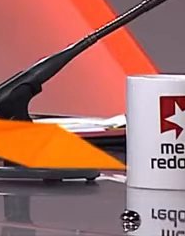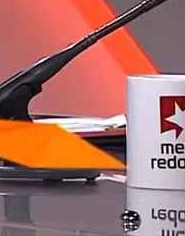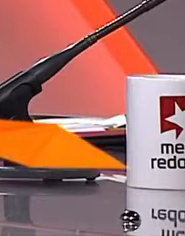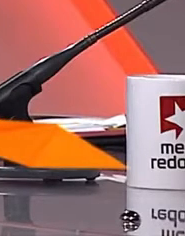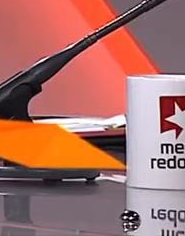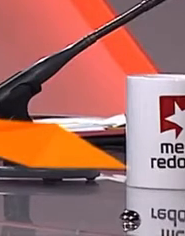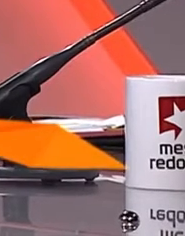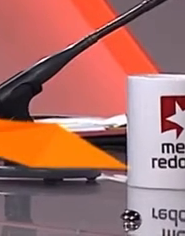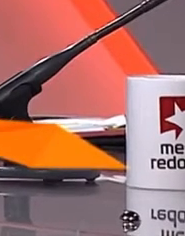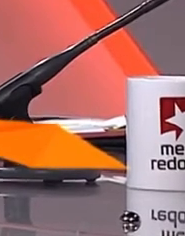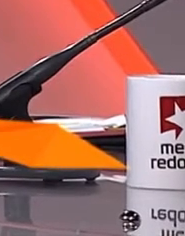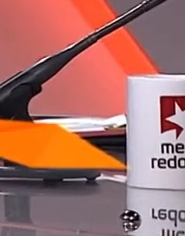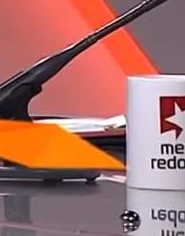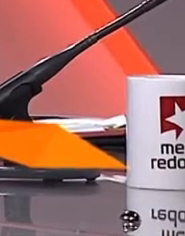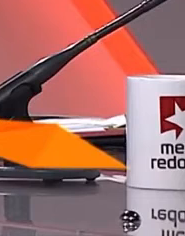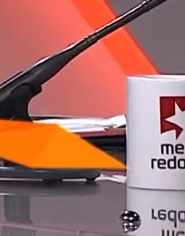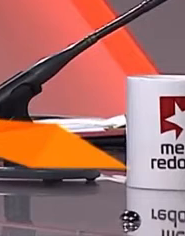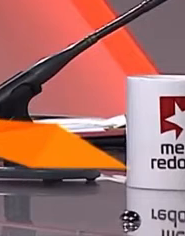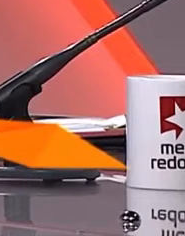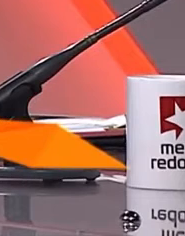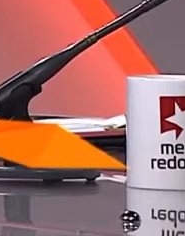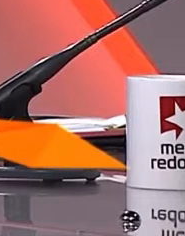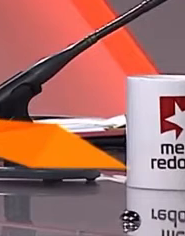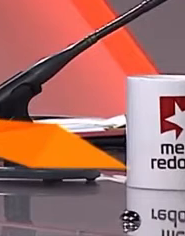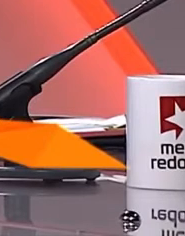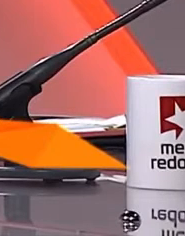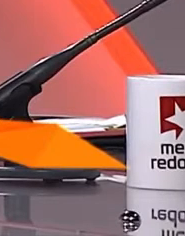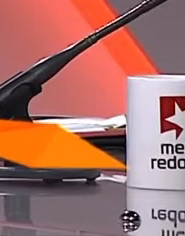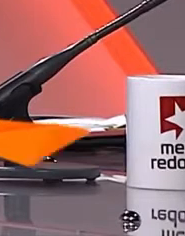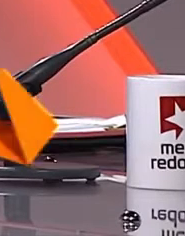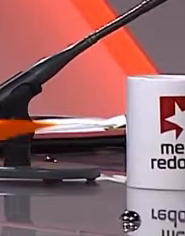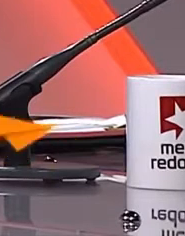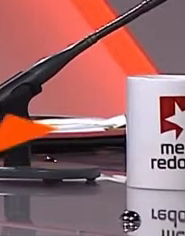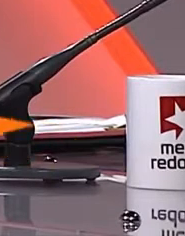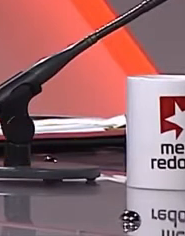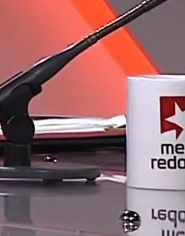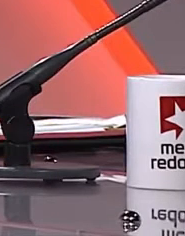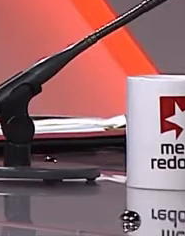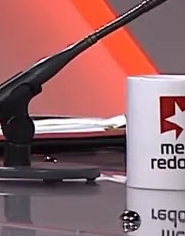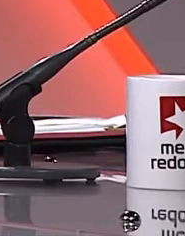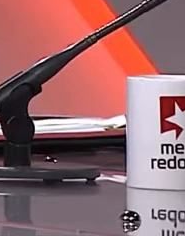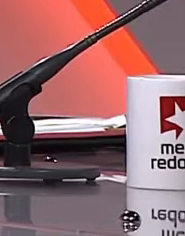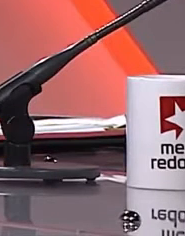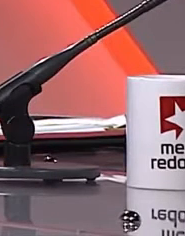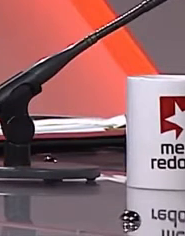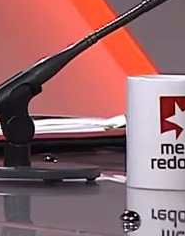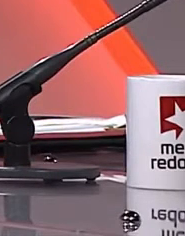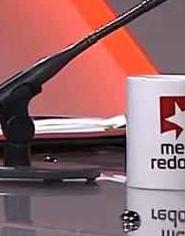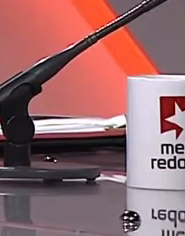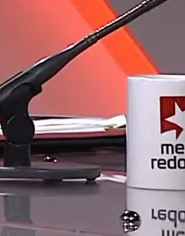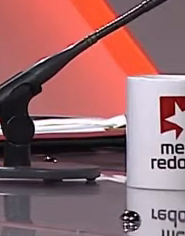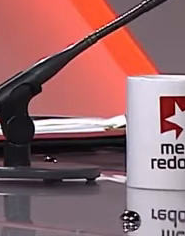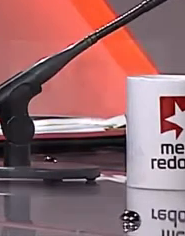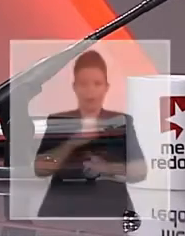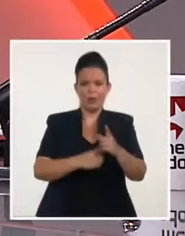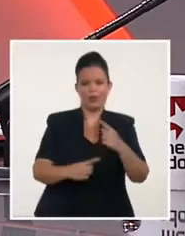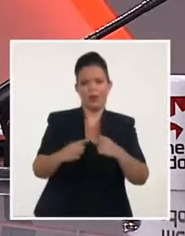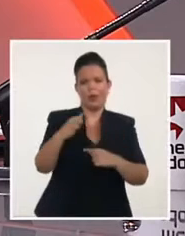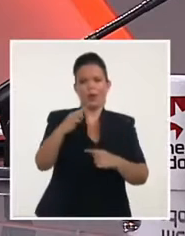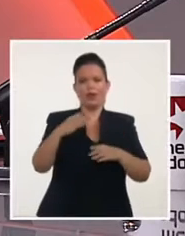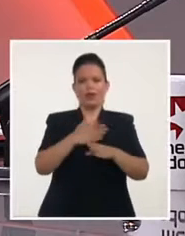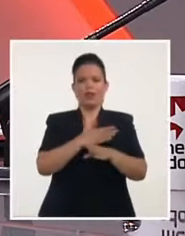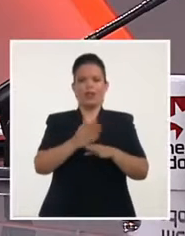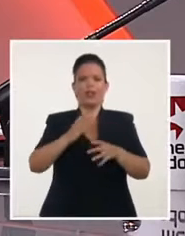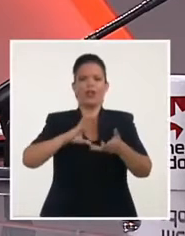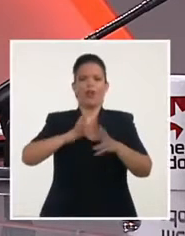que tiene la estrategia de guerra no convencional de Estados Unidos en el mundo y especialmente los programas subversivos, la guerra